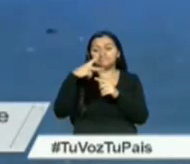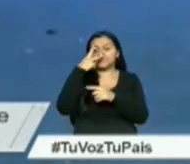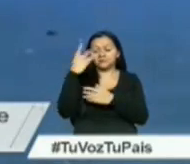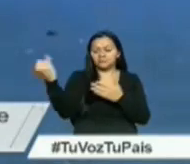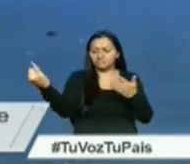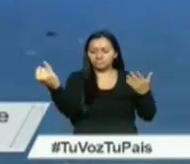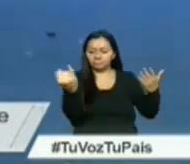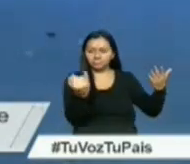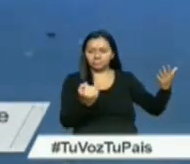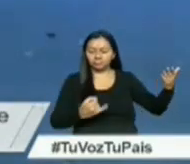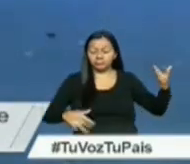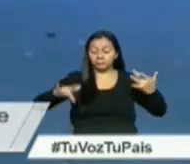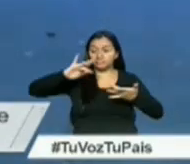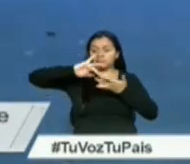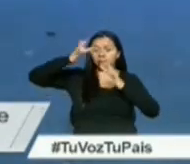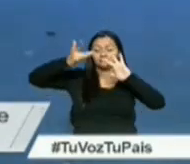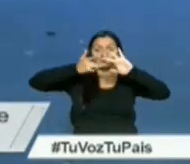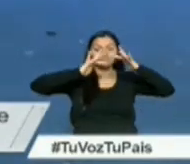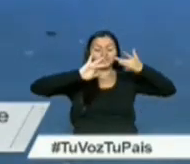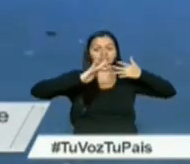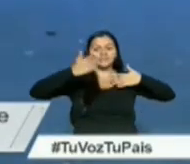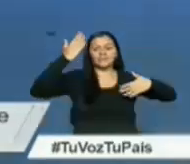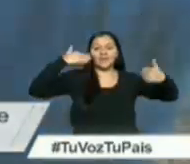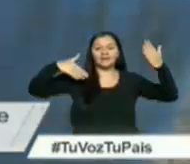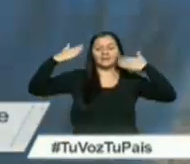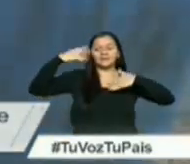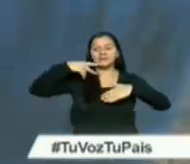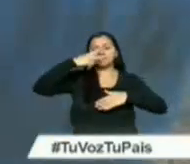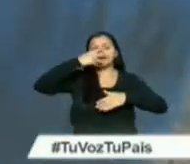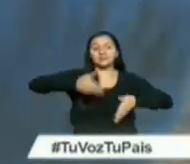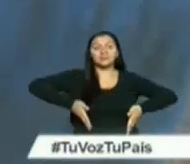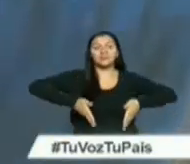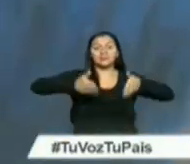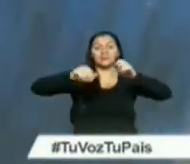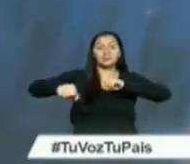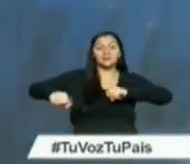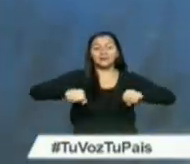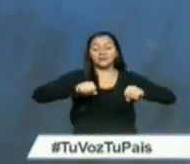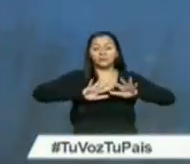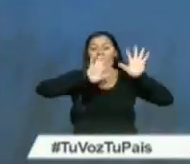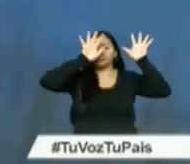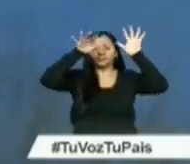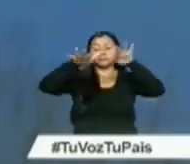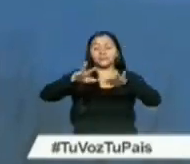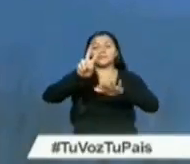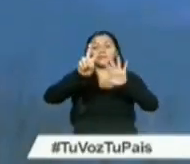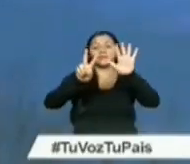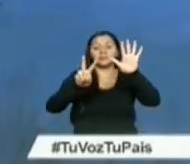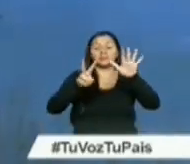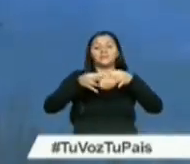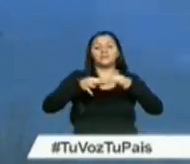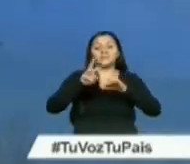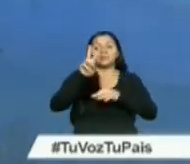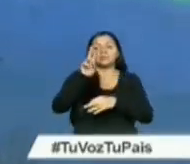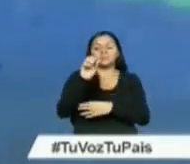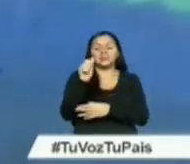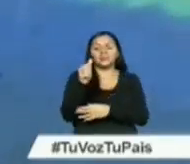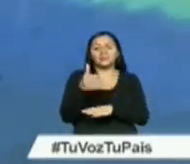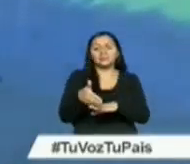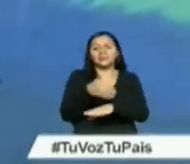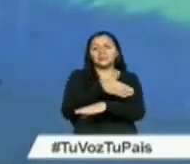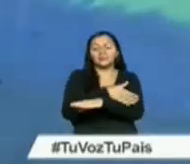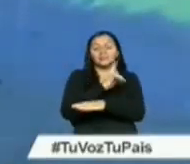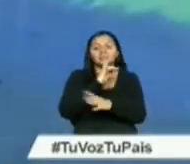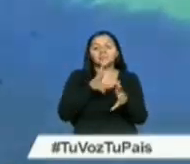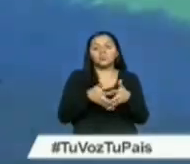Epicentro Luminoso, inspirada en el tiempo que se acortó el día terrestre tras el terremoto tsunami del 27 de febrero de 2010 del artista